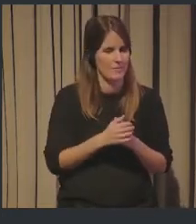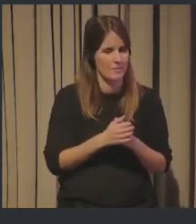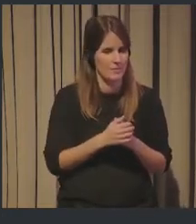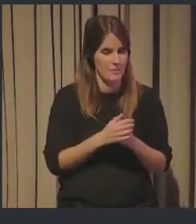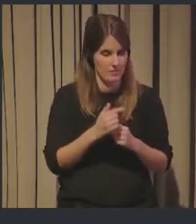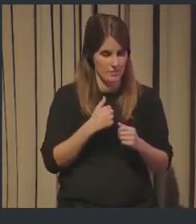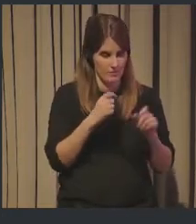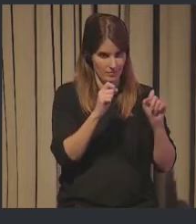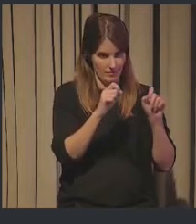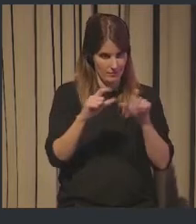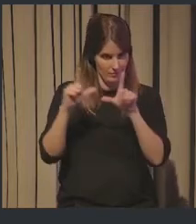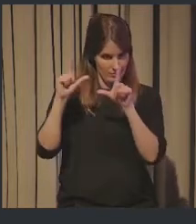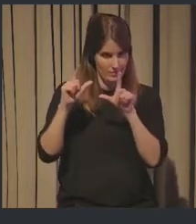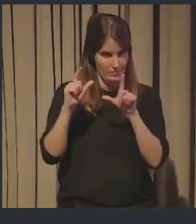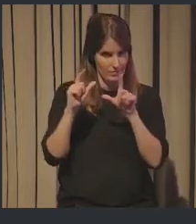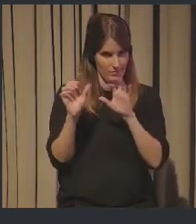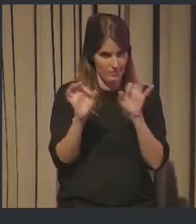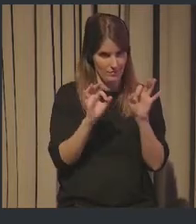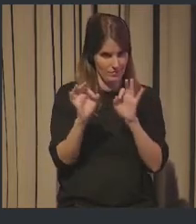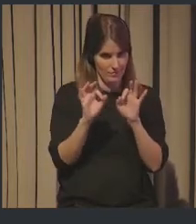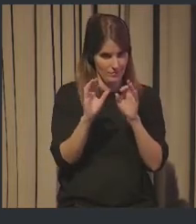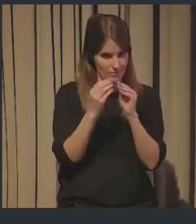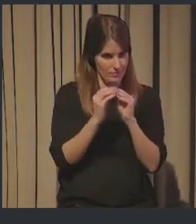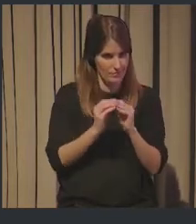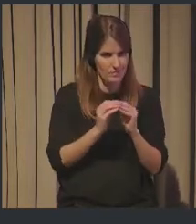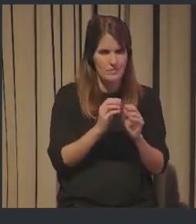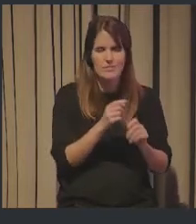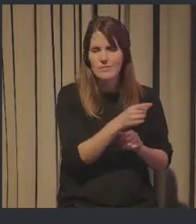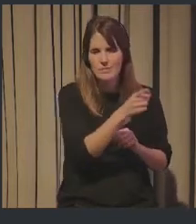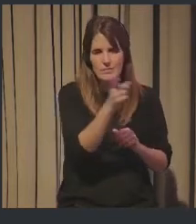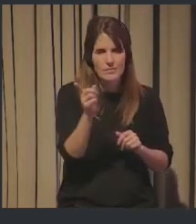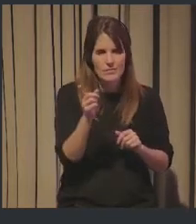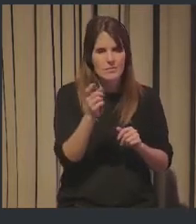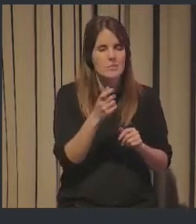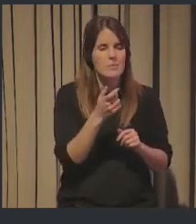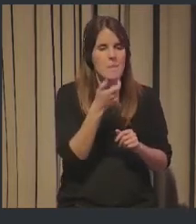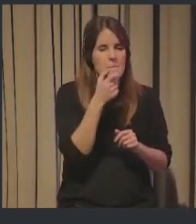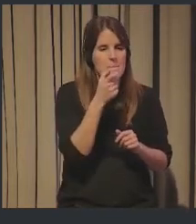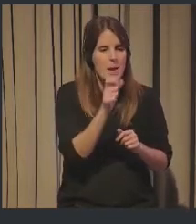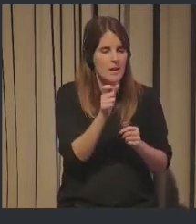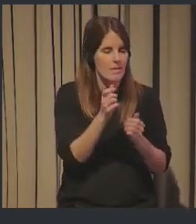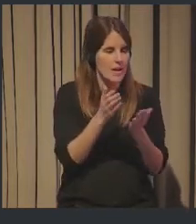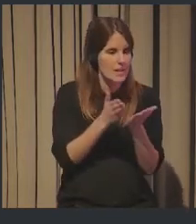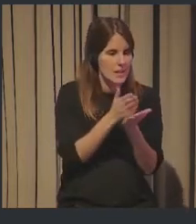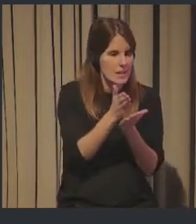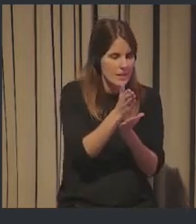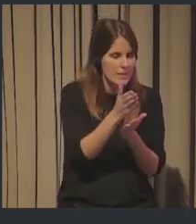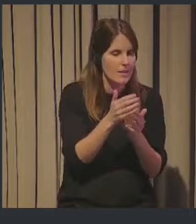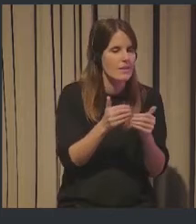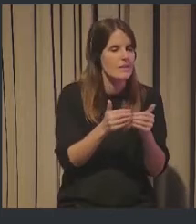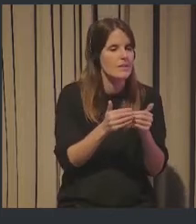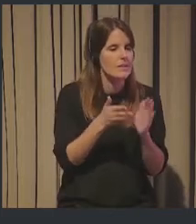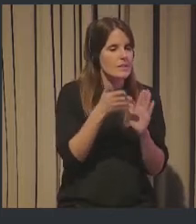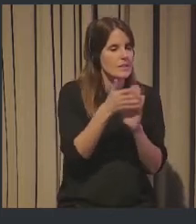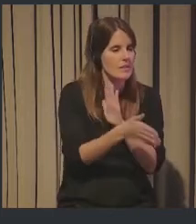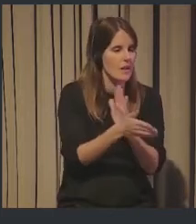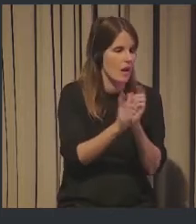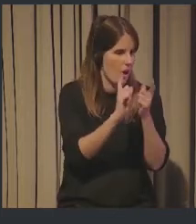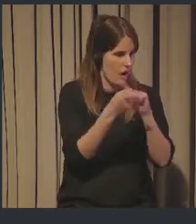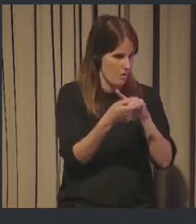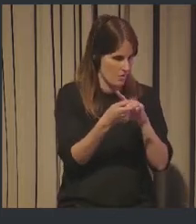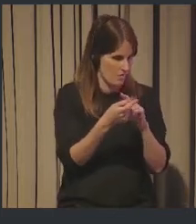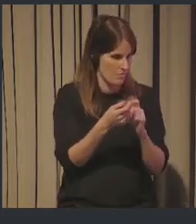esta diapositiva, yo diría que vosotros utilizáis tendencia para significar generalmente cualquier